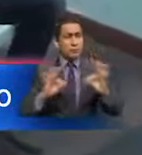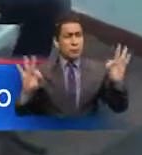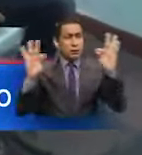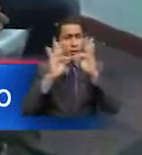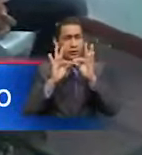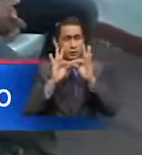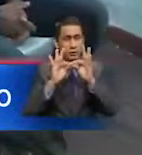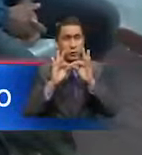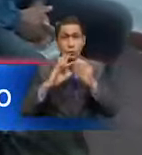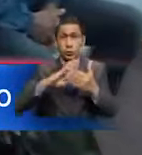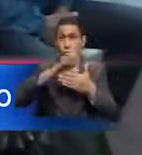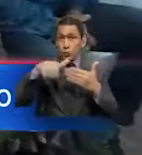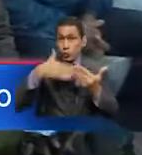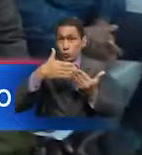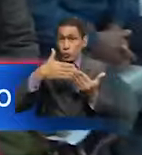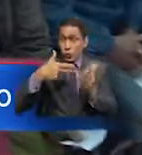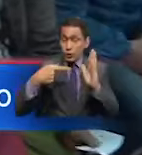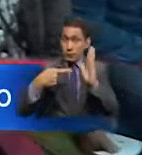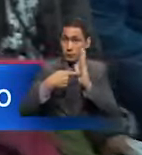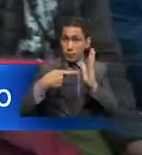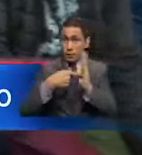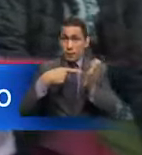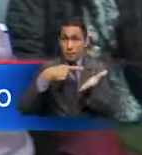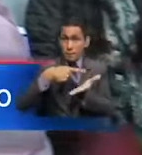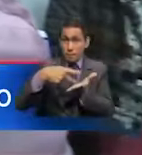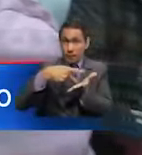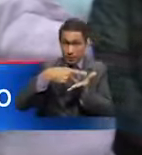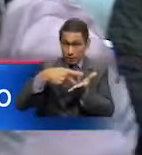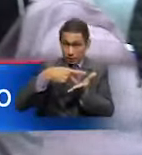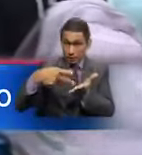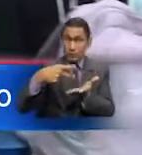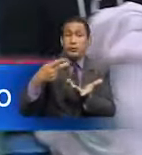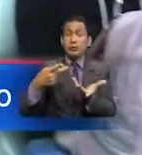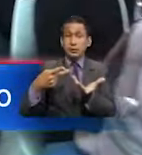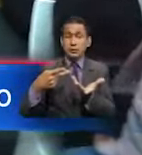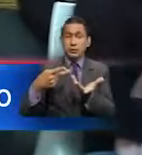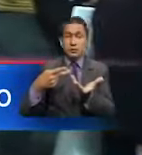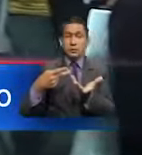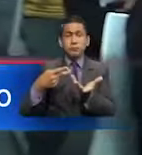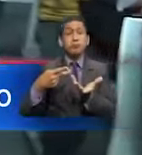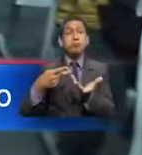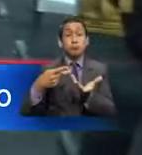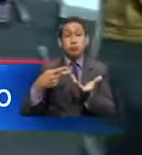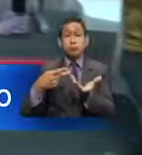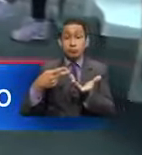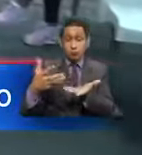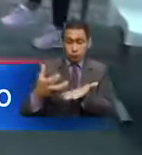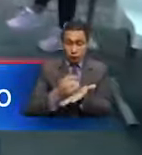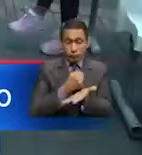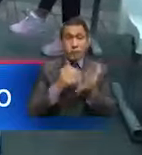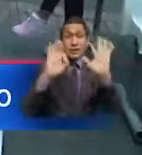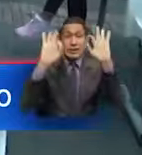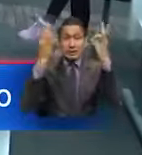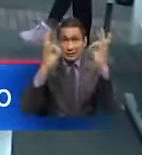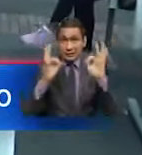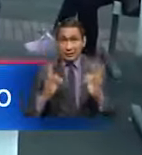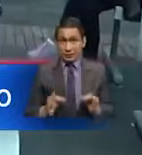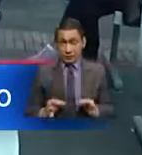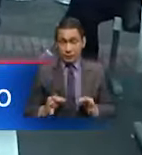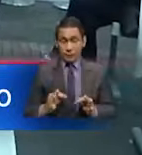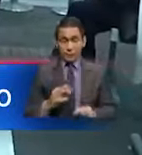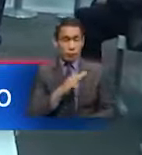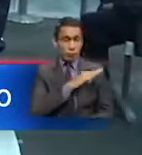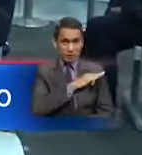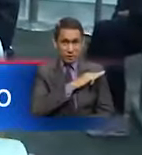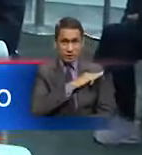ingresos tributarios, todos los impuestos que paga puntualmente, ingresan al presupuesto del Distrito Metropolitano de Quito y con ellos se